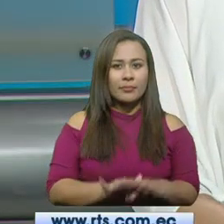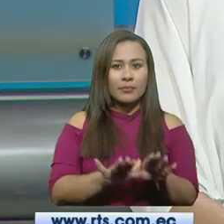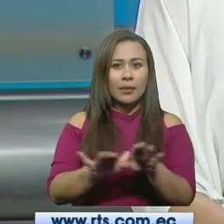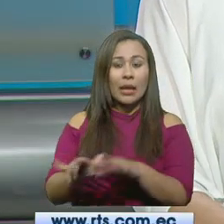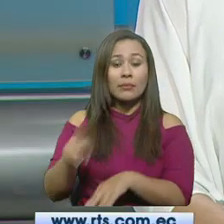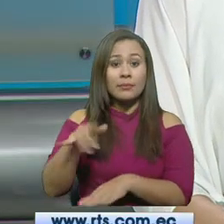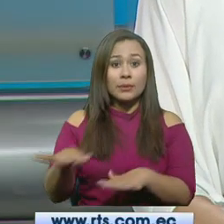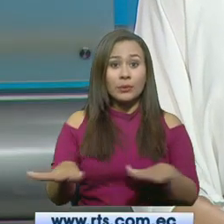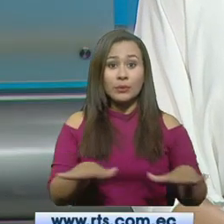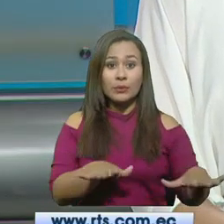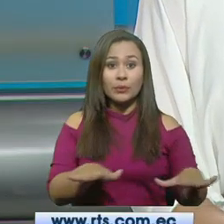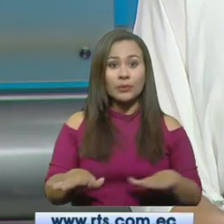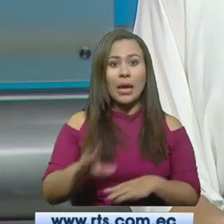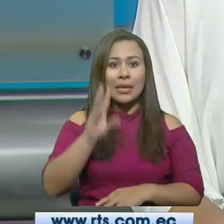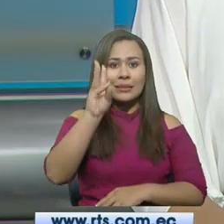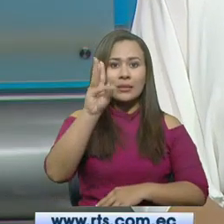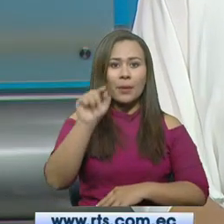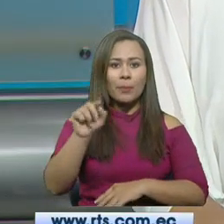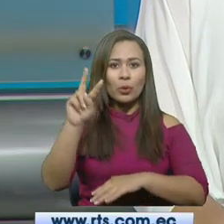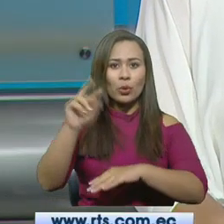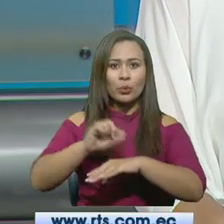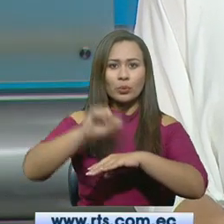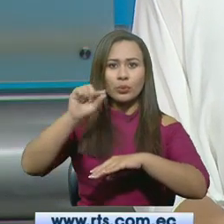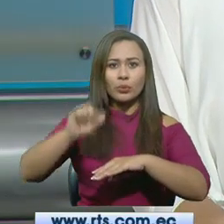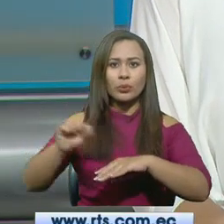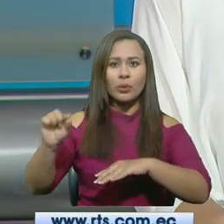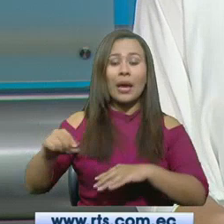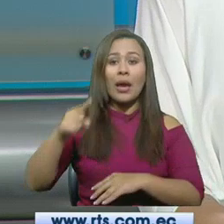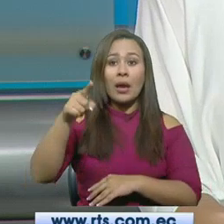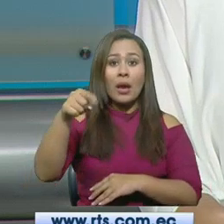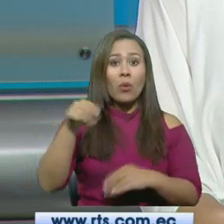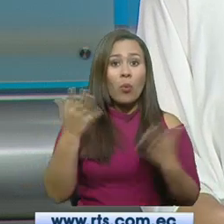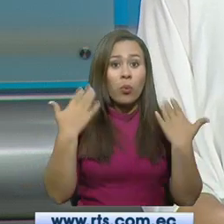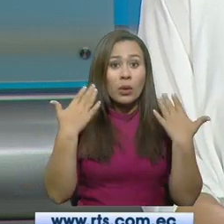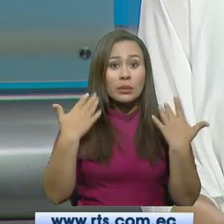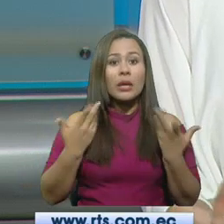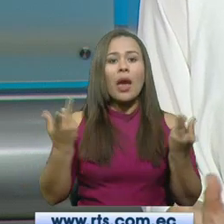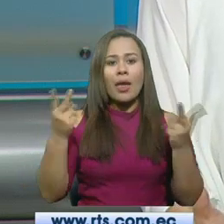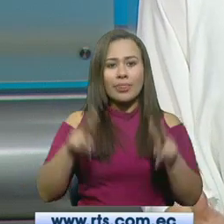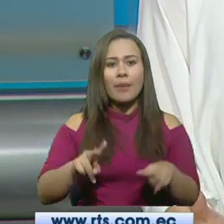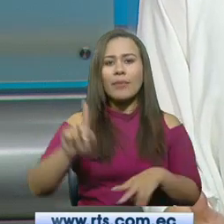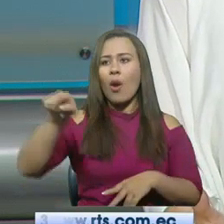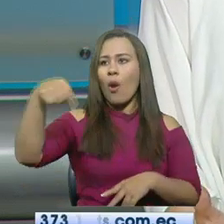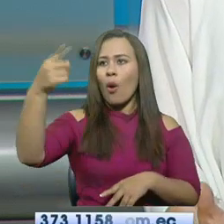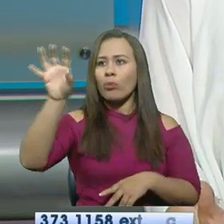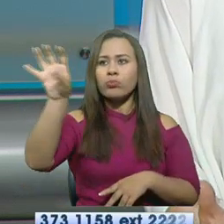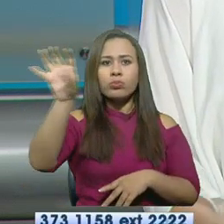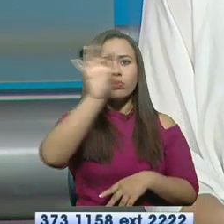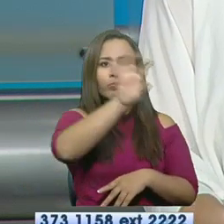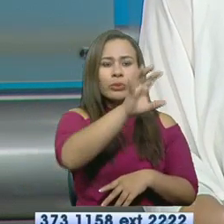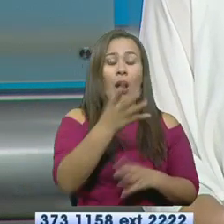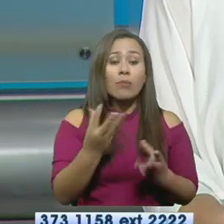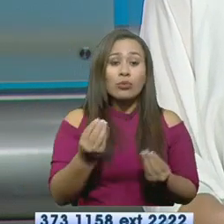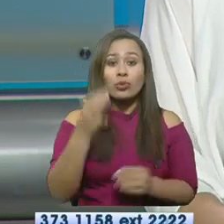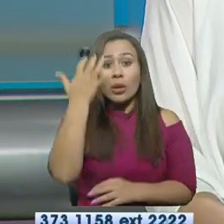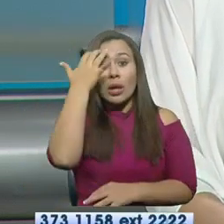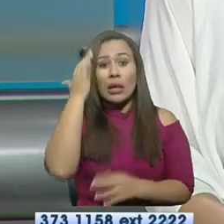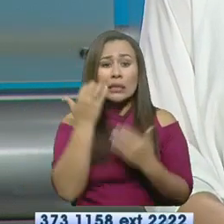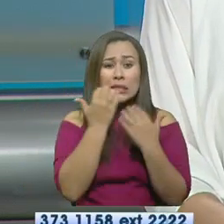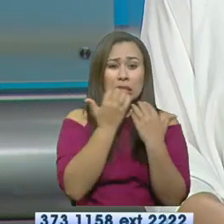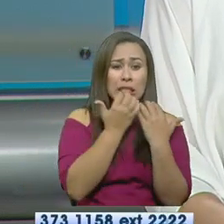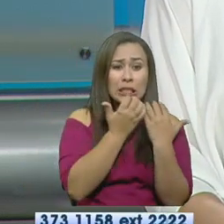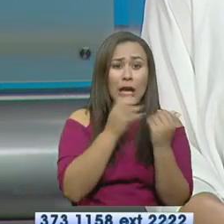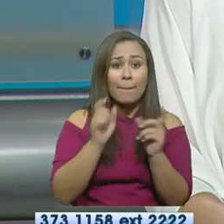El sismo de 6.2 grados en la escala de Richter que tuvo epicentro en Guayaquil también remeció otras partes del país, donde generó mucho nerviosismo entre